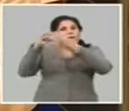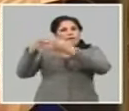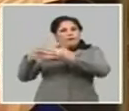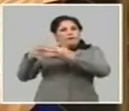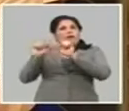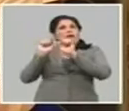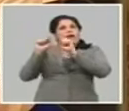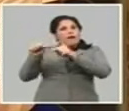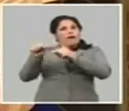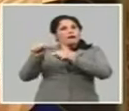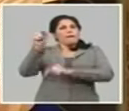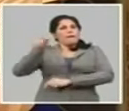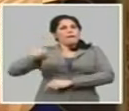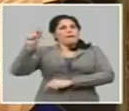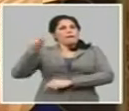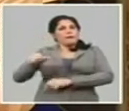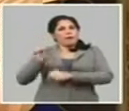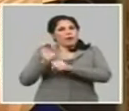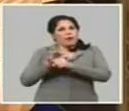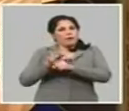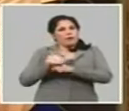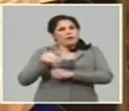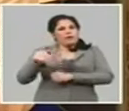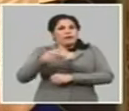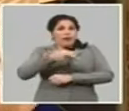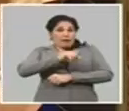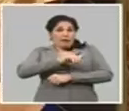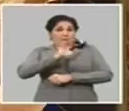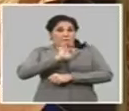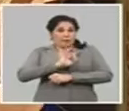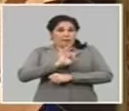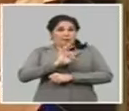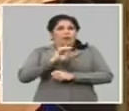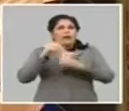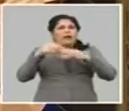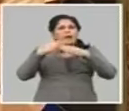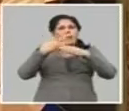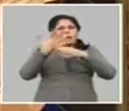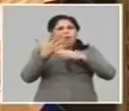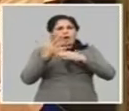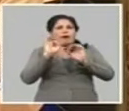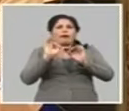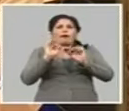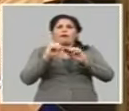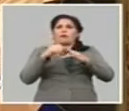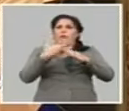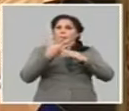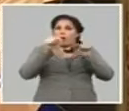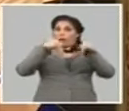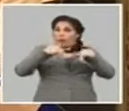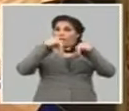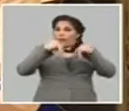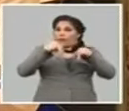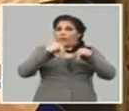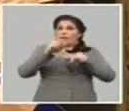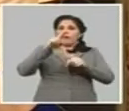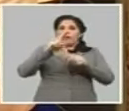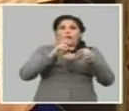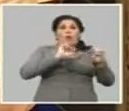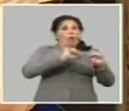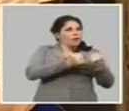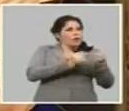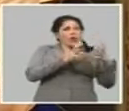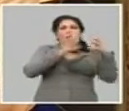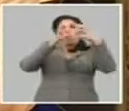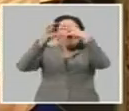personas a partir de ayer de la madrugada pero en la madrugada de hoy van al ayuntamiento